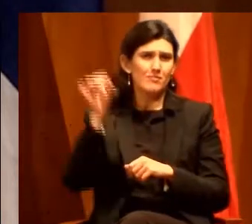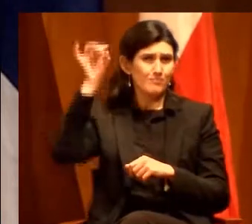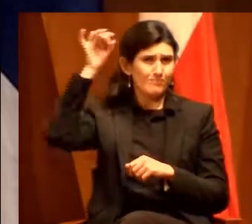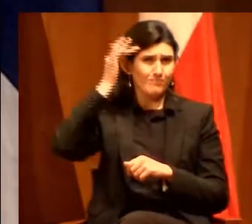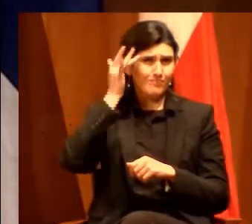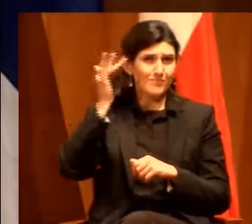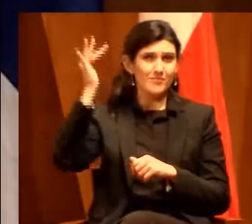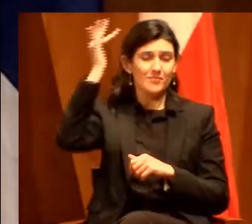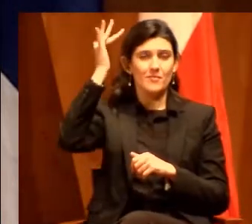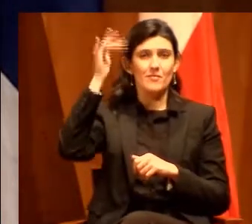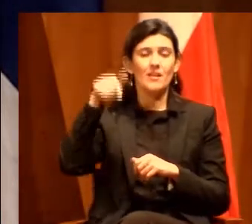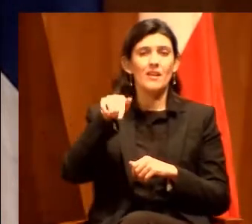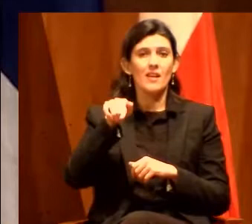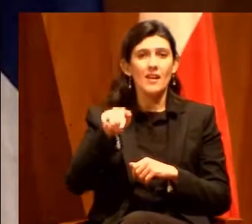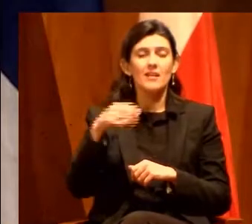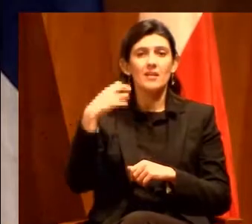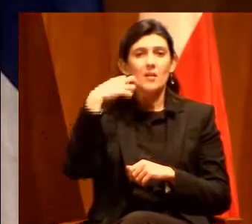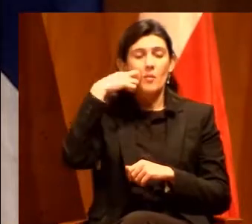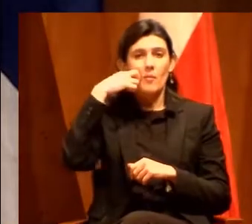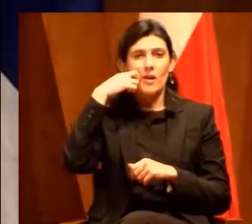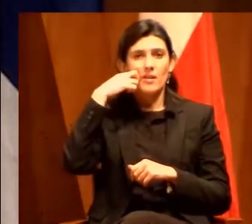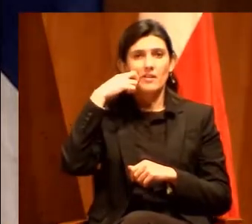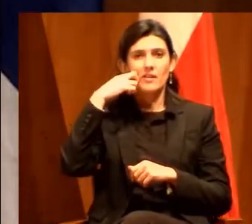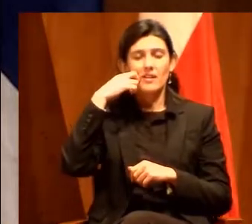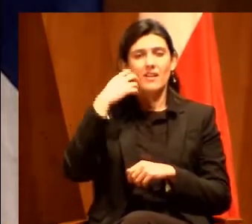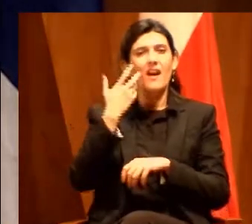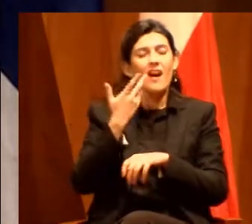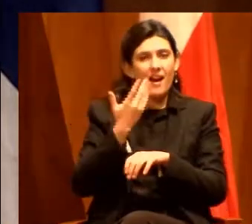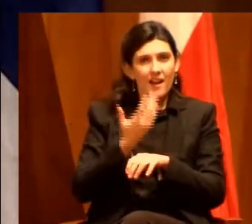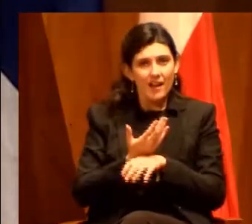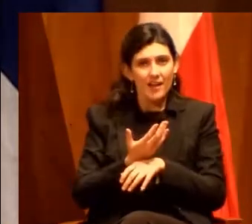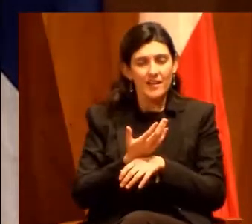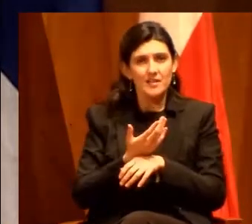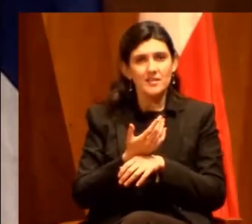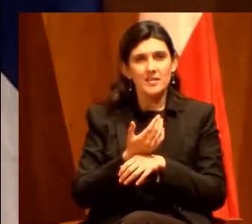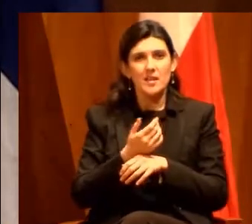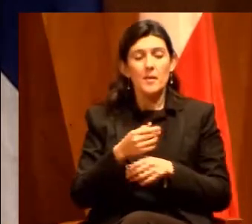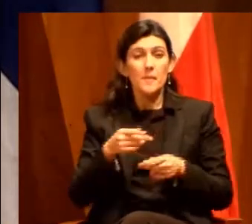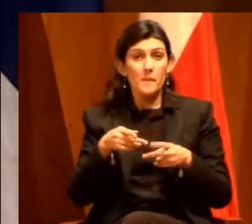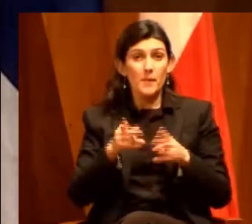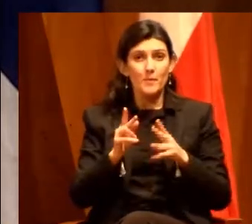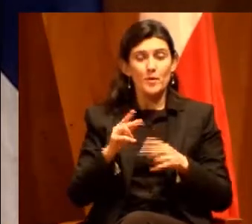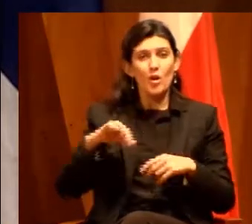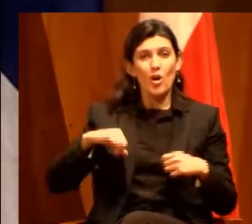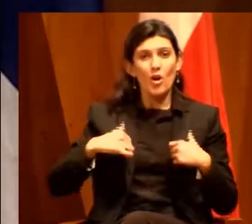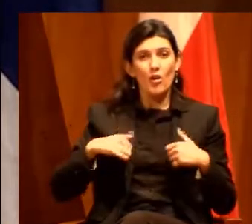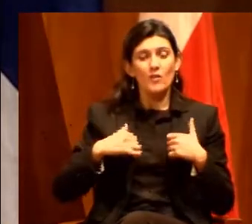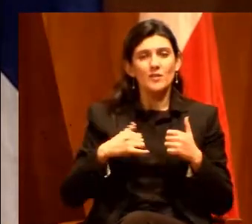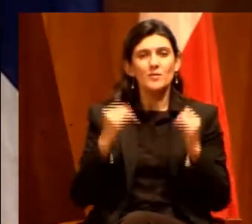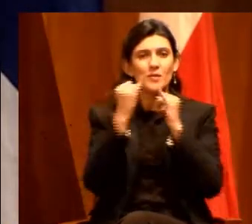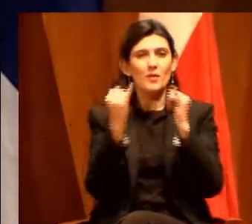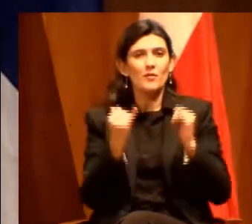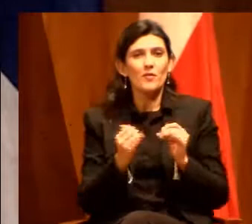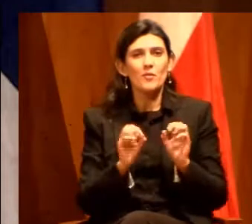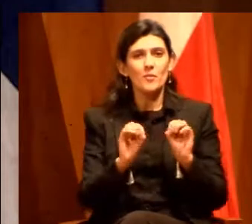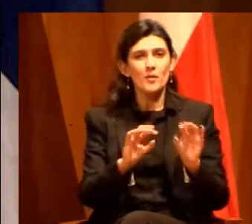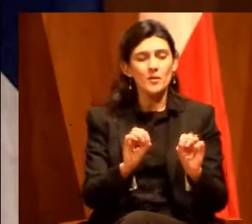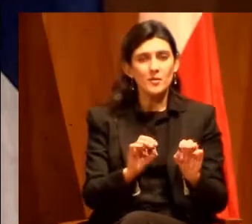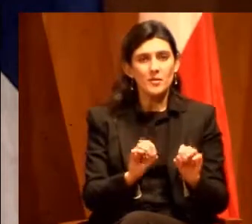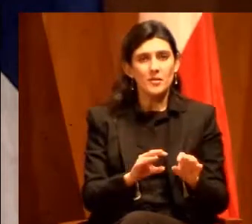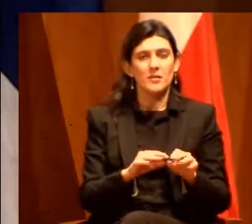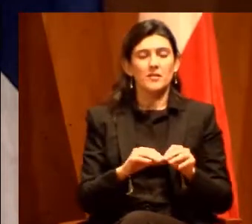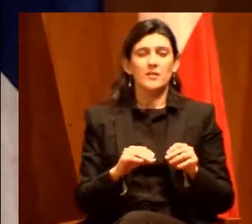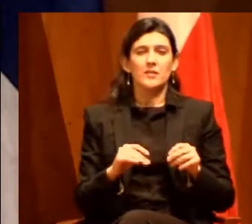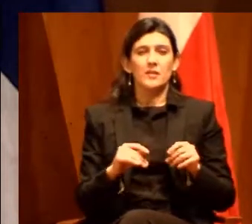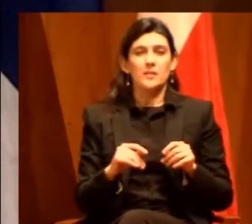tiempo rico en humanidad, capaz de estar en medio de los jóvenes con estilo pedagógico